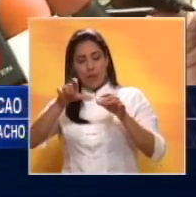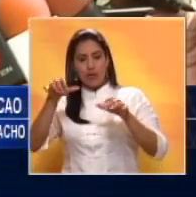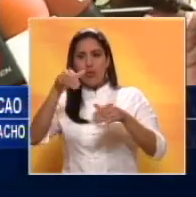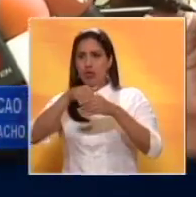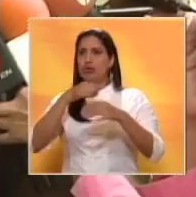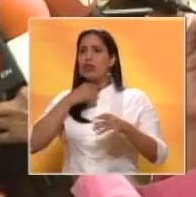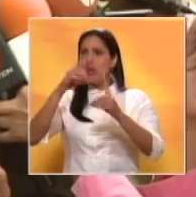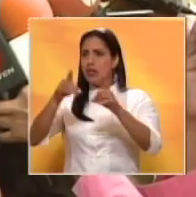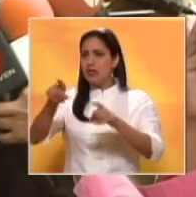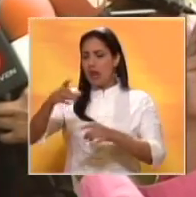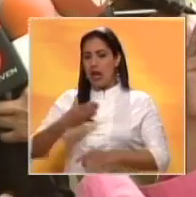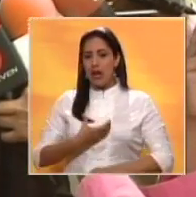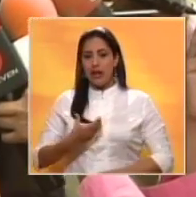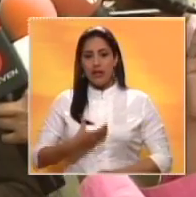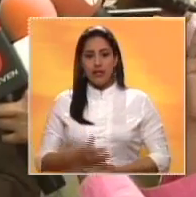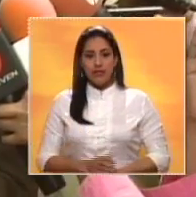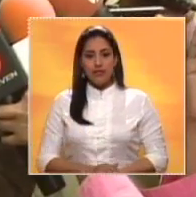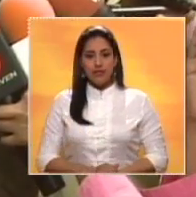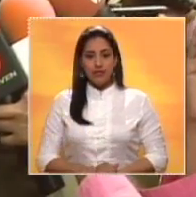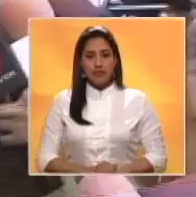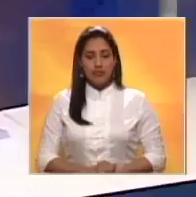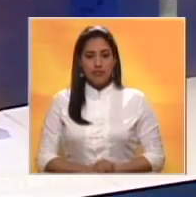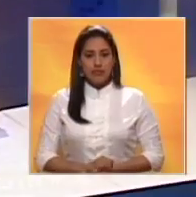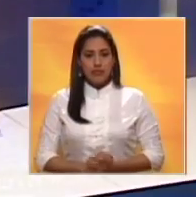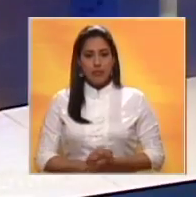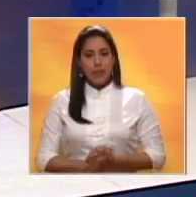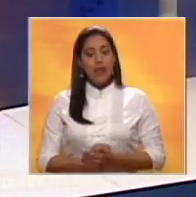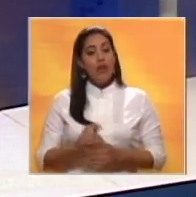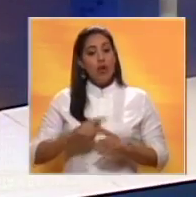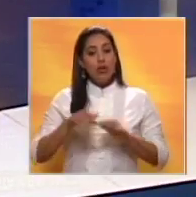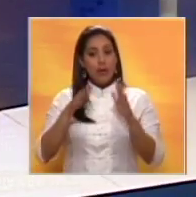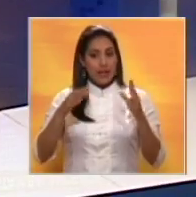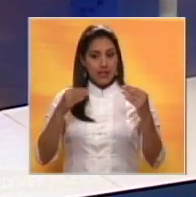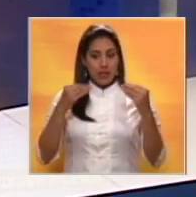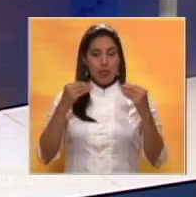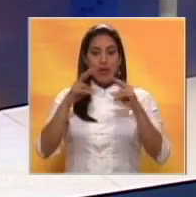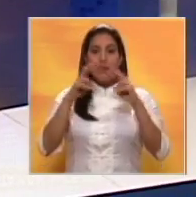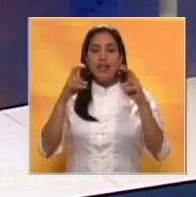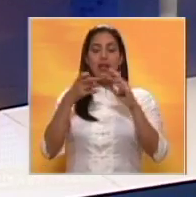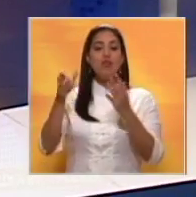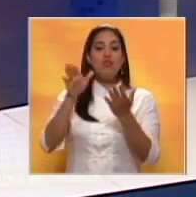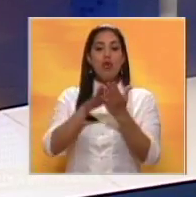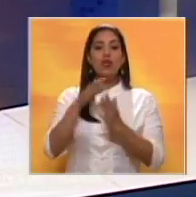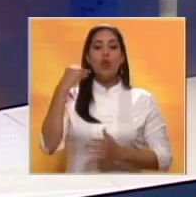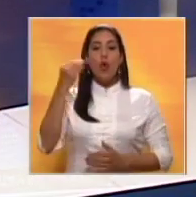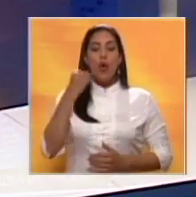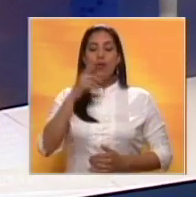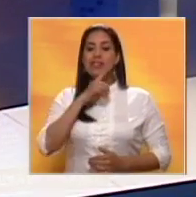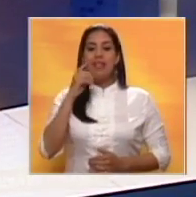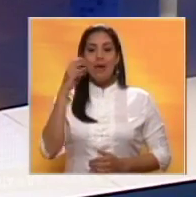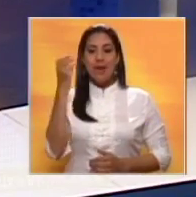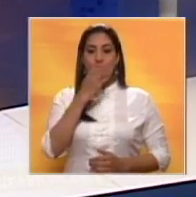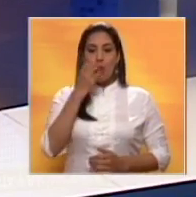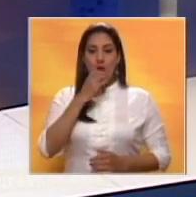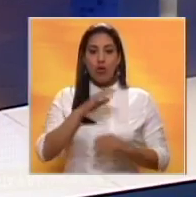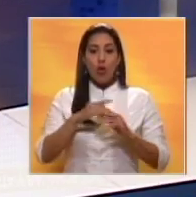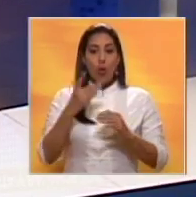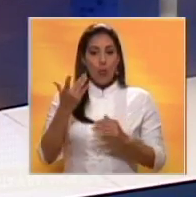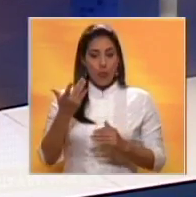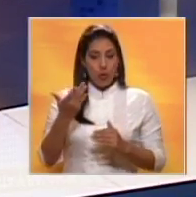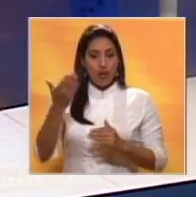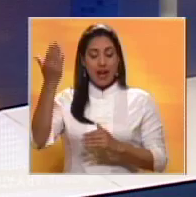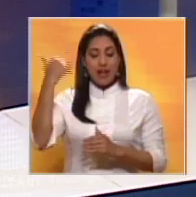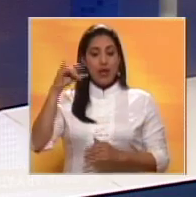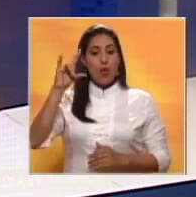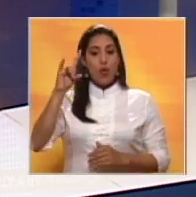electores que manifestaron su voluntad en elecciones. El Ministerio Público investigará la muerte del joven Eduardo Orozco Porras,